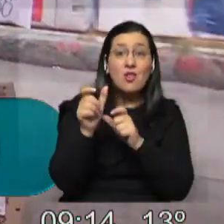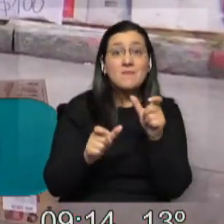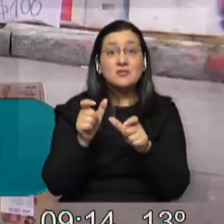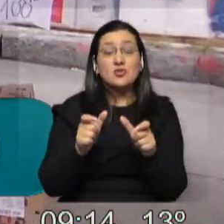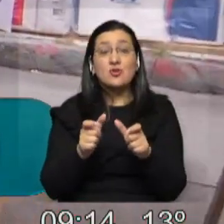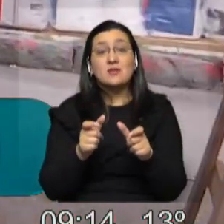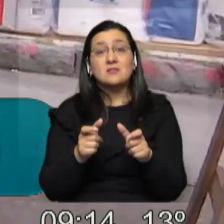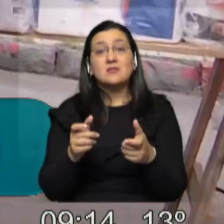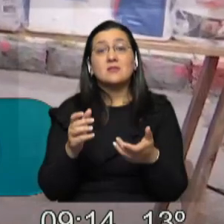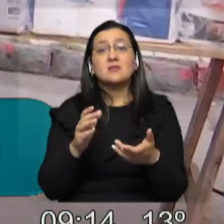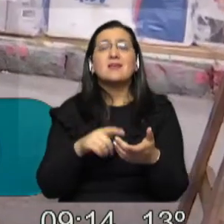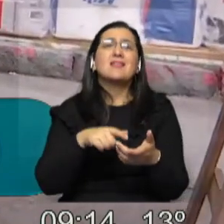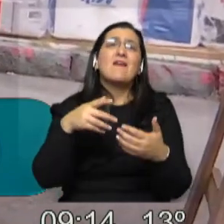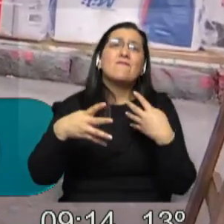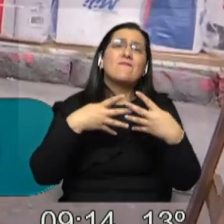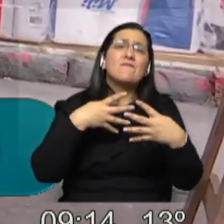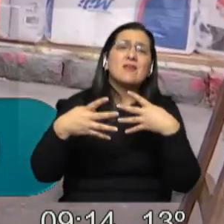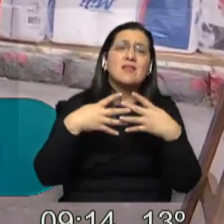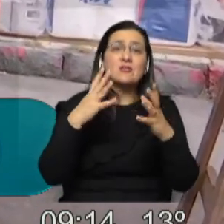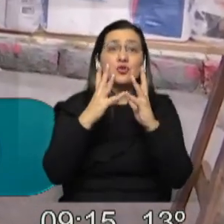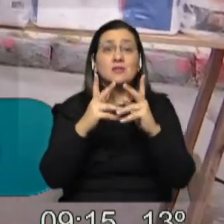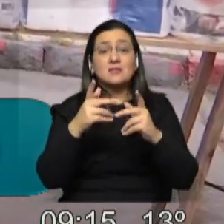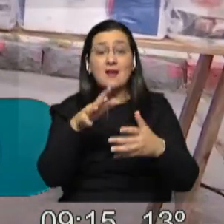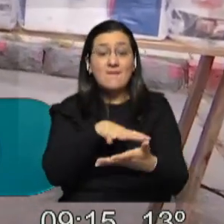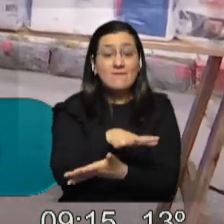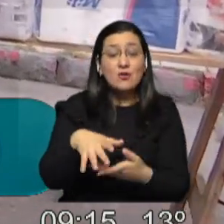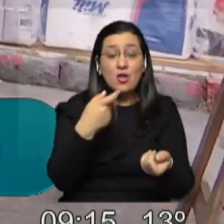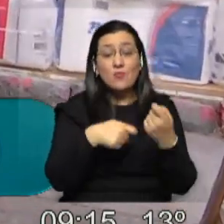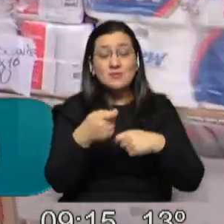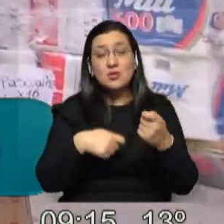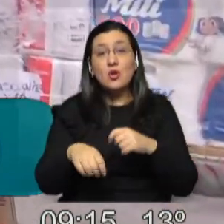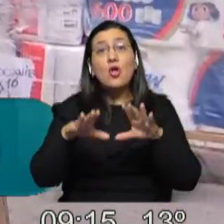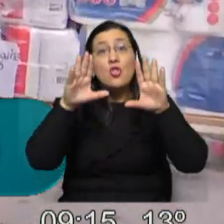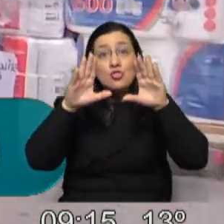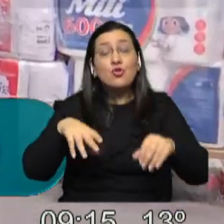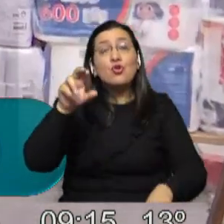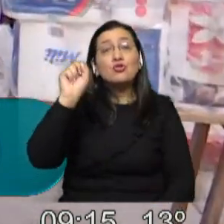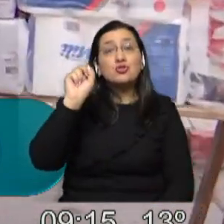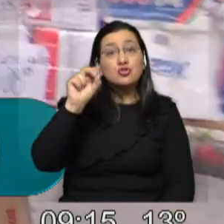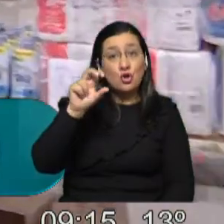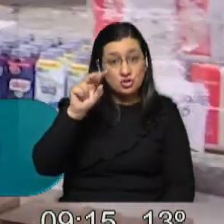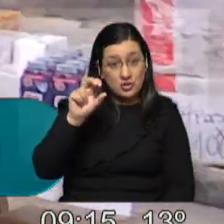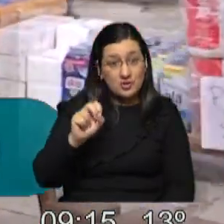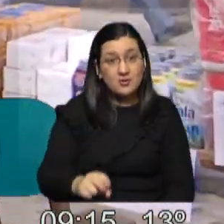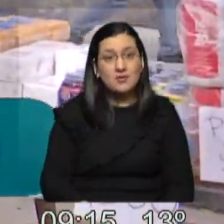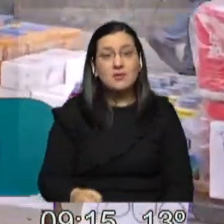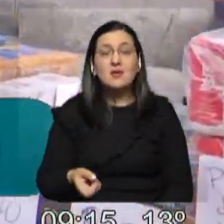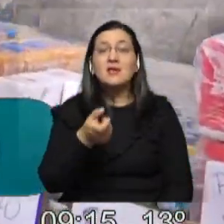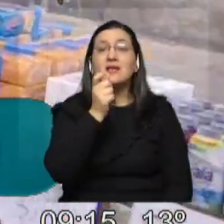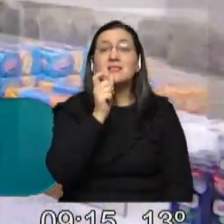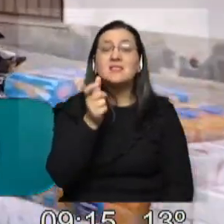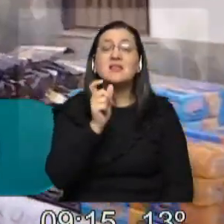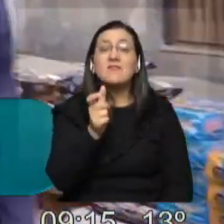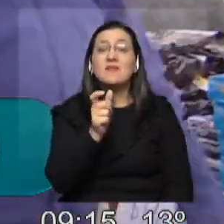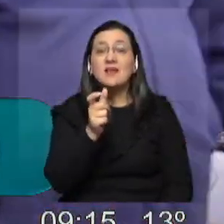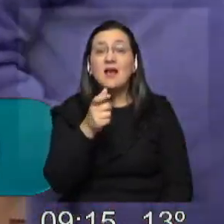a propósito de esta feria que se arma aquí en este barrio, en La Comercial, todos los 12, a propósito de la consigna del día. ¿Qué es patear